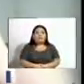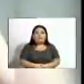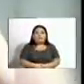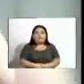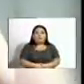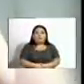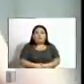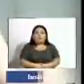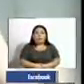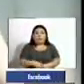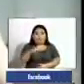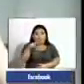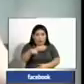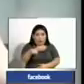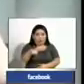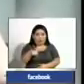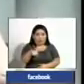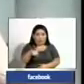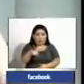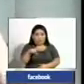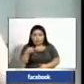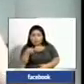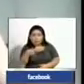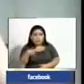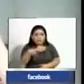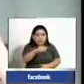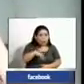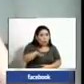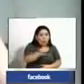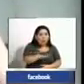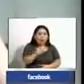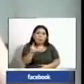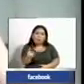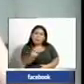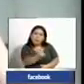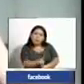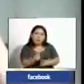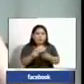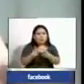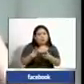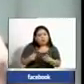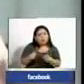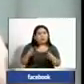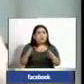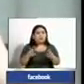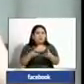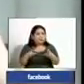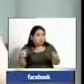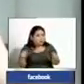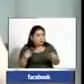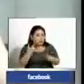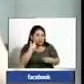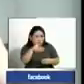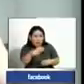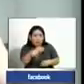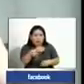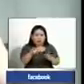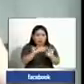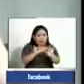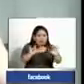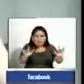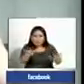En territorios donde ahora hay menos presencia de personas, donde también, digamos, se vuelven espacios